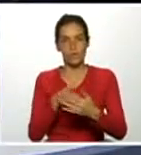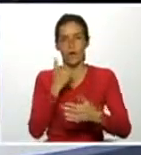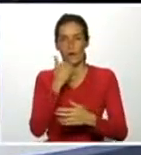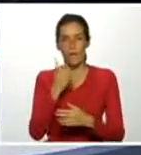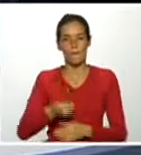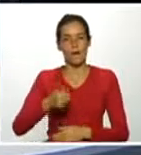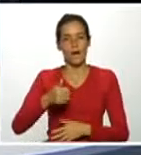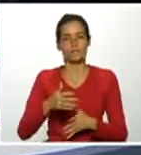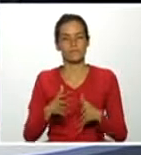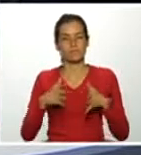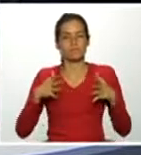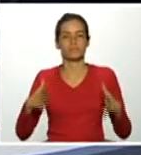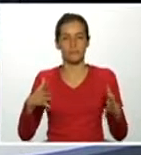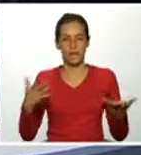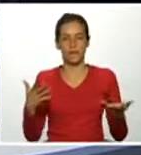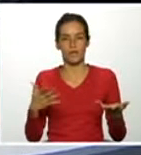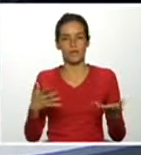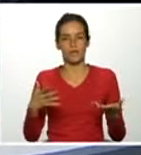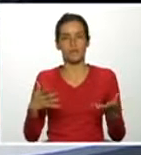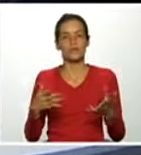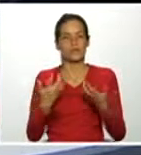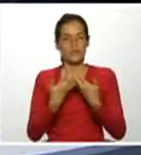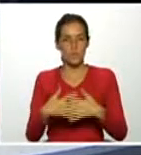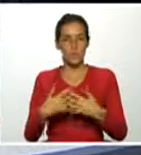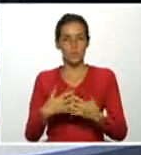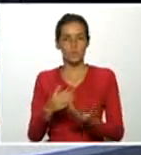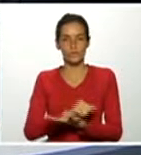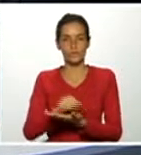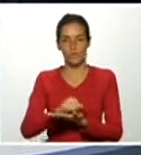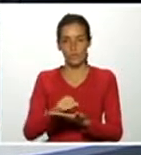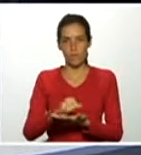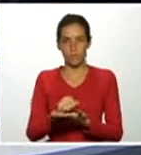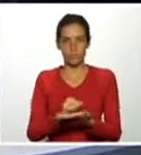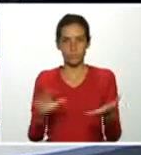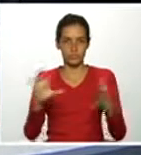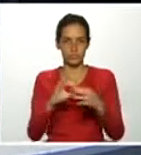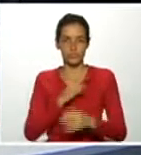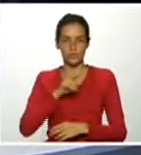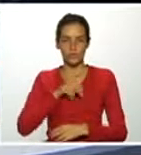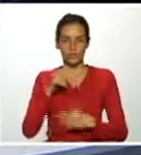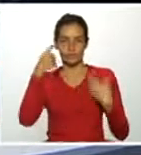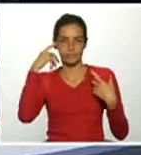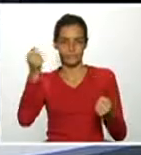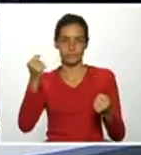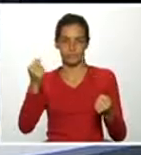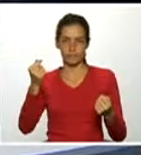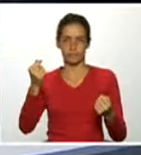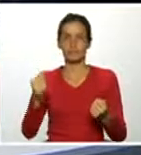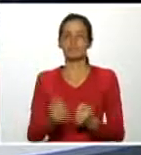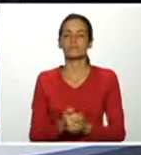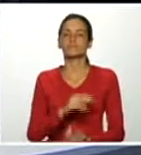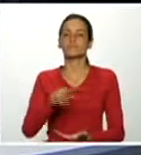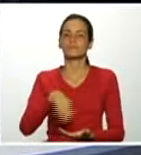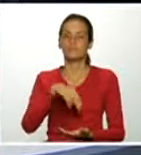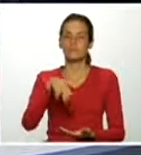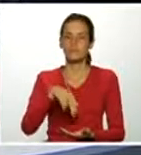mayor que es la gran industria del software. Uniéndonos nosotros las capacidades